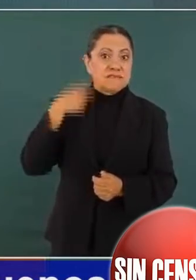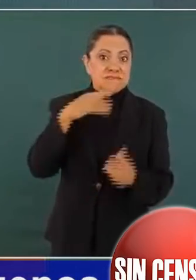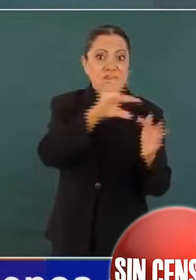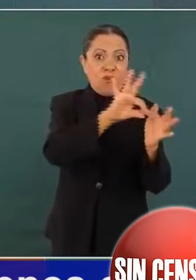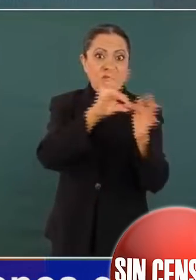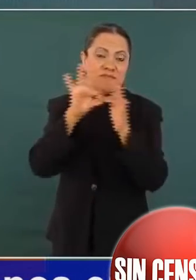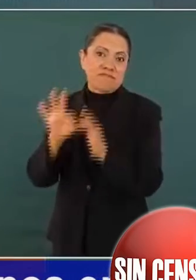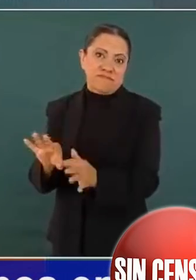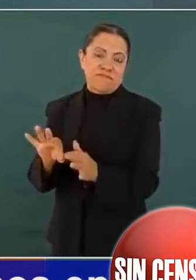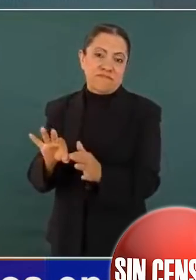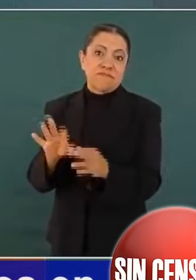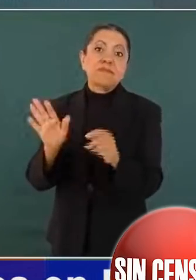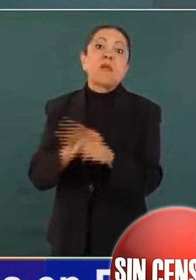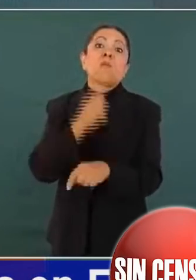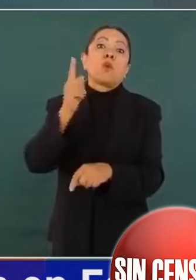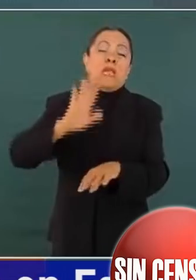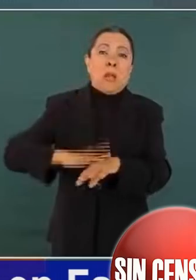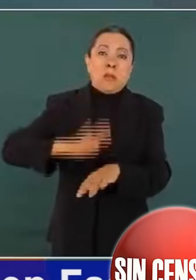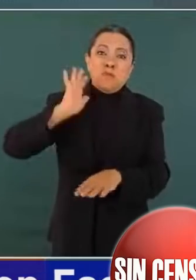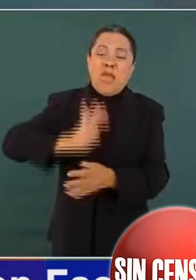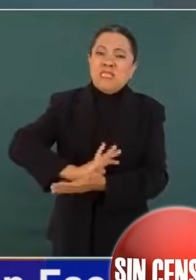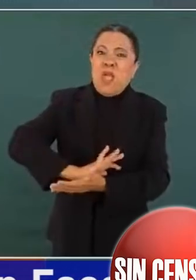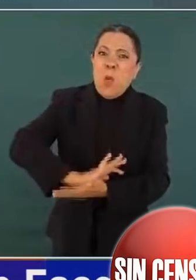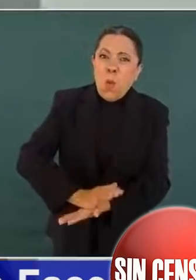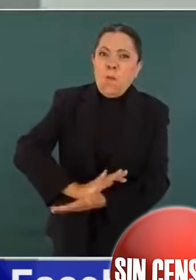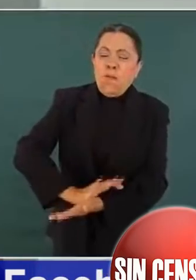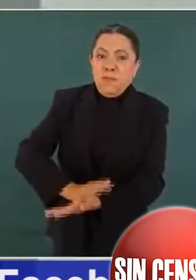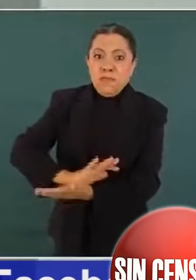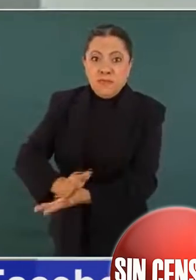porque los más humillados de México,